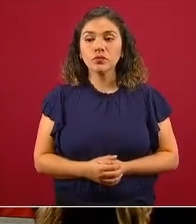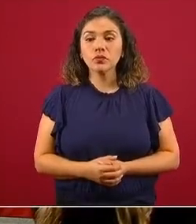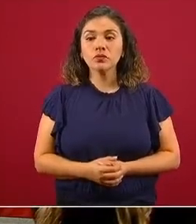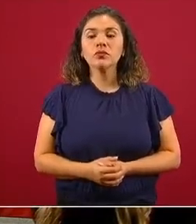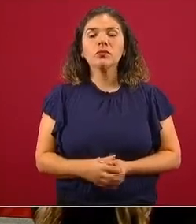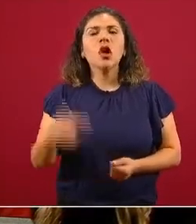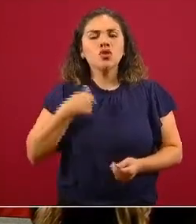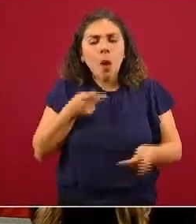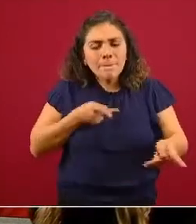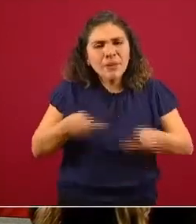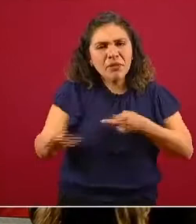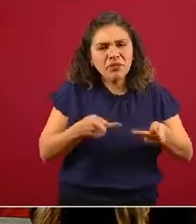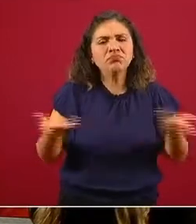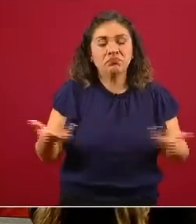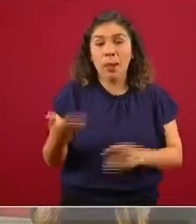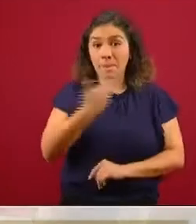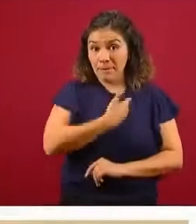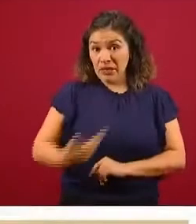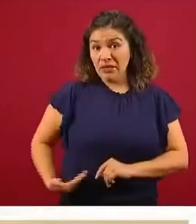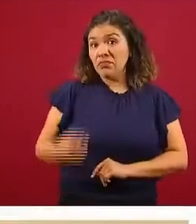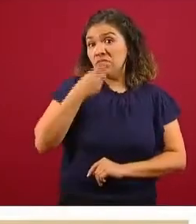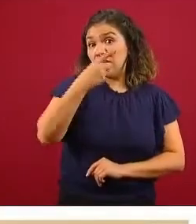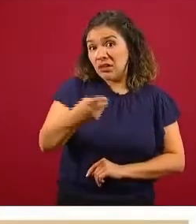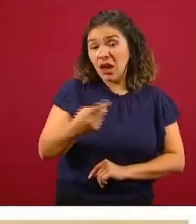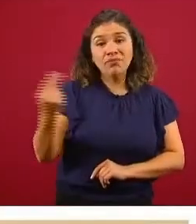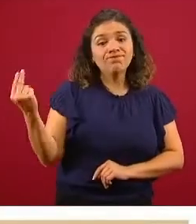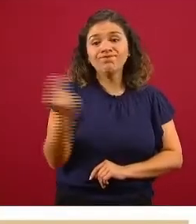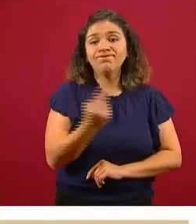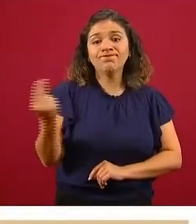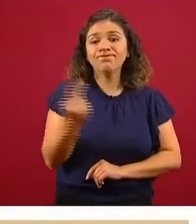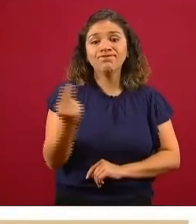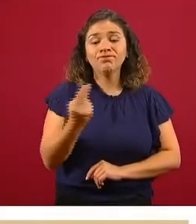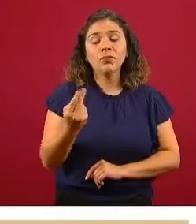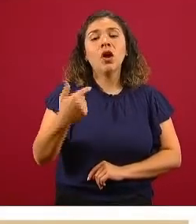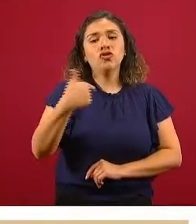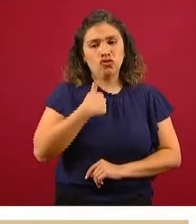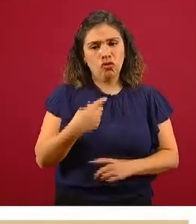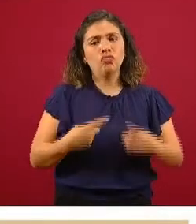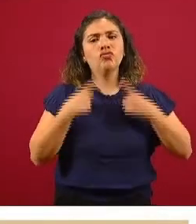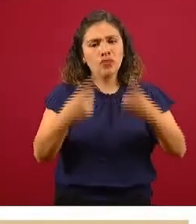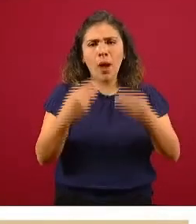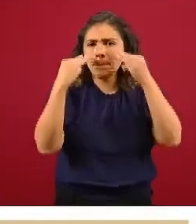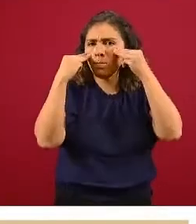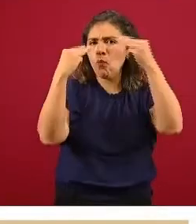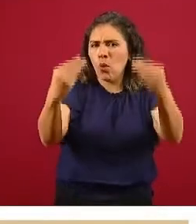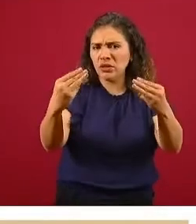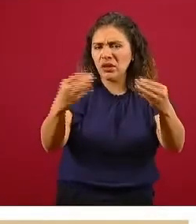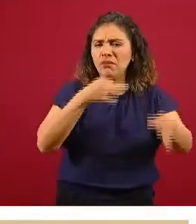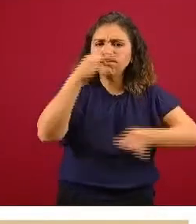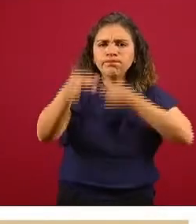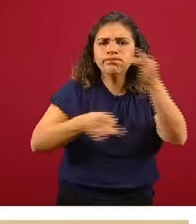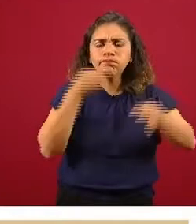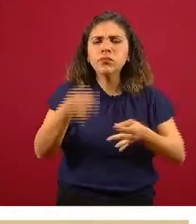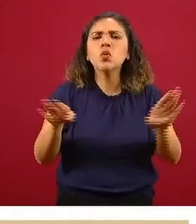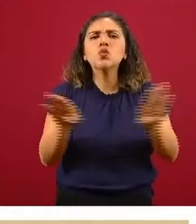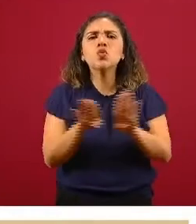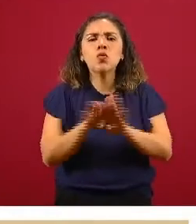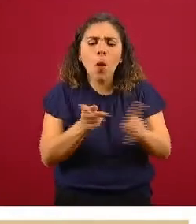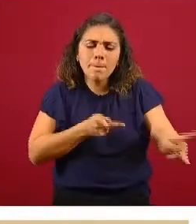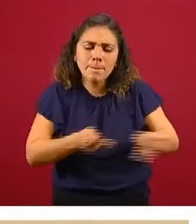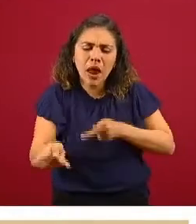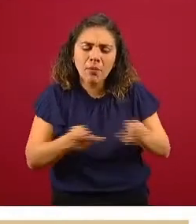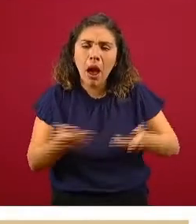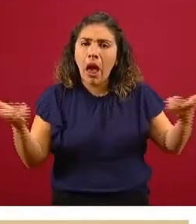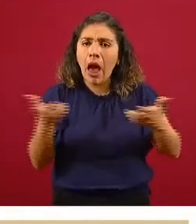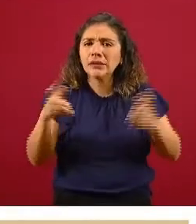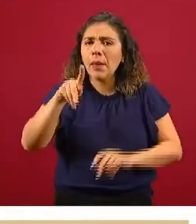¿Qué estrategias? El señor presidente nos pide que les demostremos o que les comuniquemos las estrategias